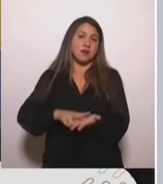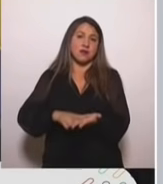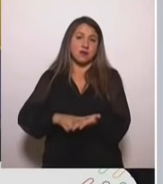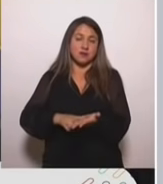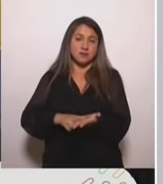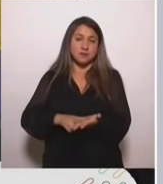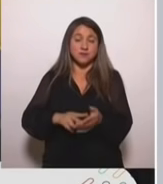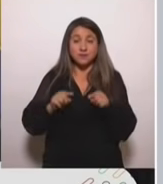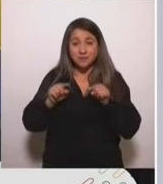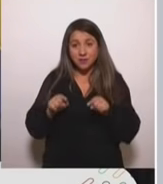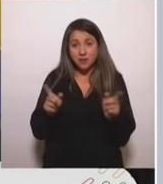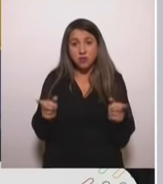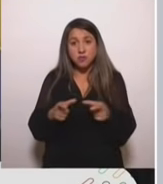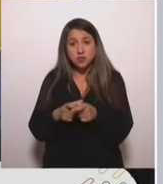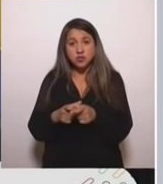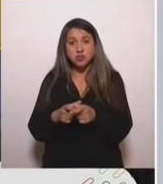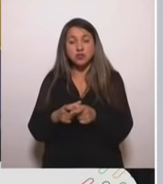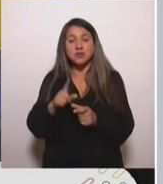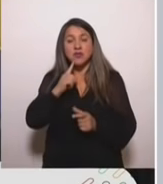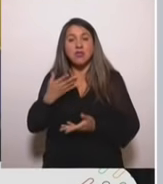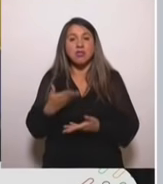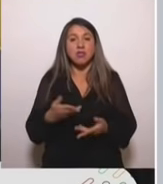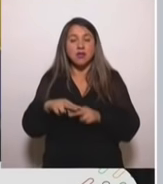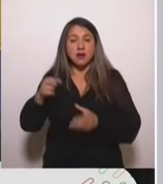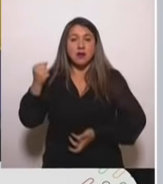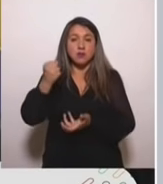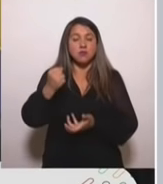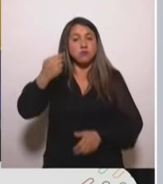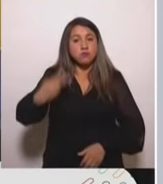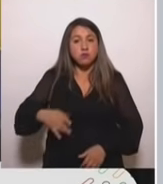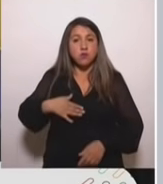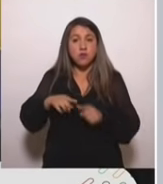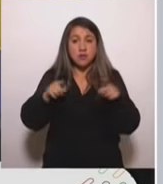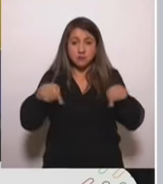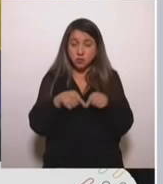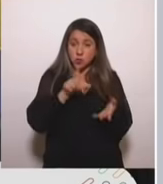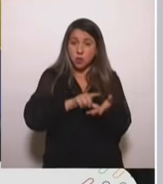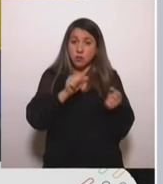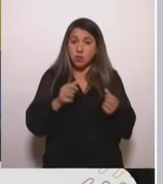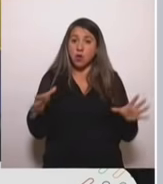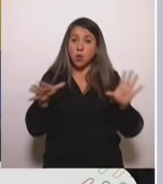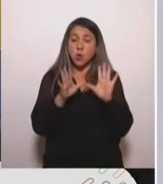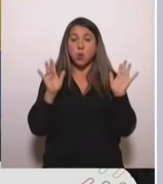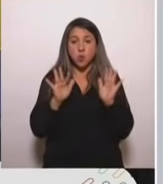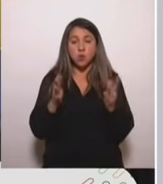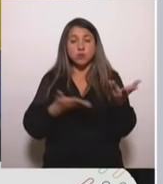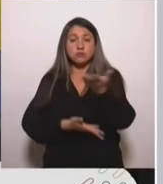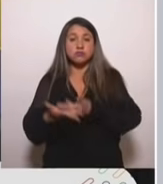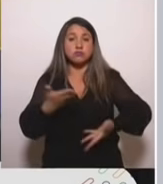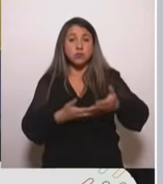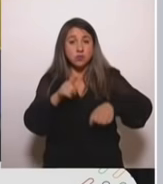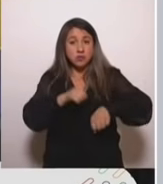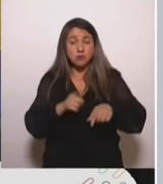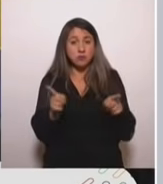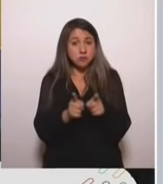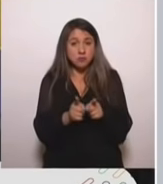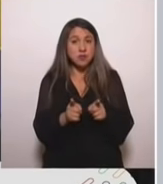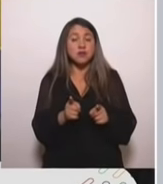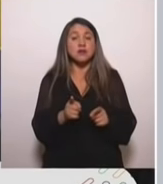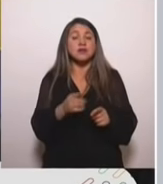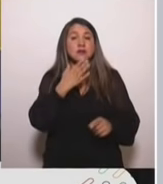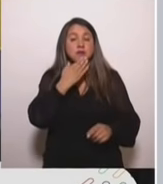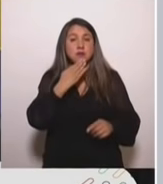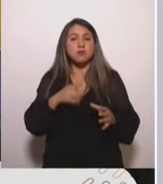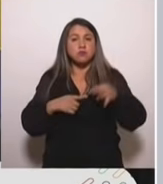errores, vamos a tratar de corregirlos el día de hoy. Hay ciertas definiciones que tomó, por ejemplo, que no se acerquen ahí a la testera las personas, que no es